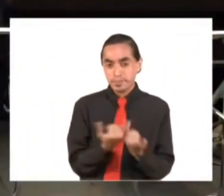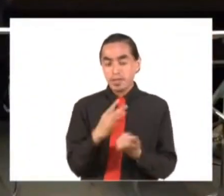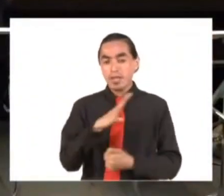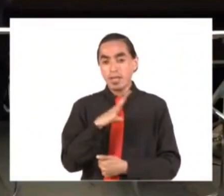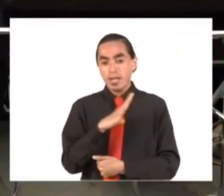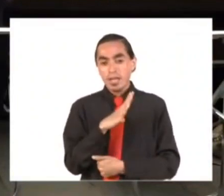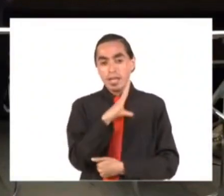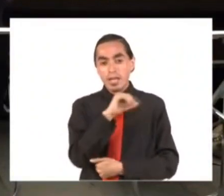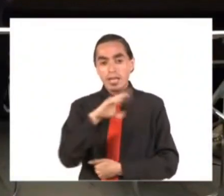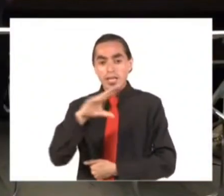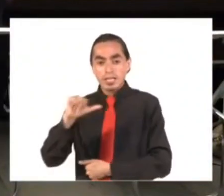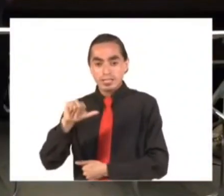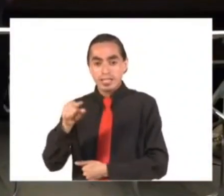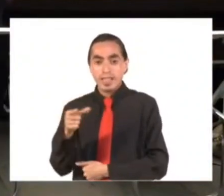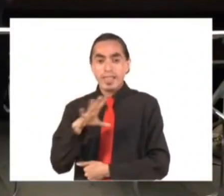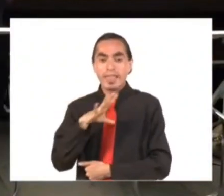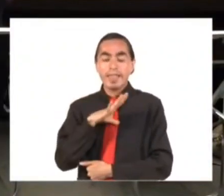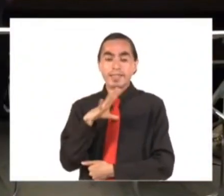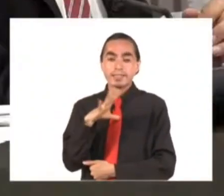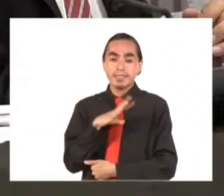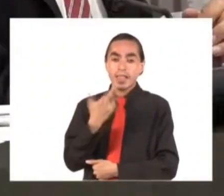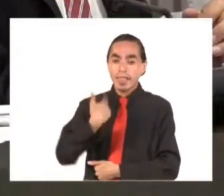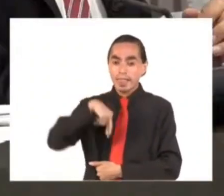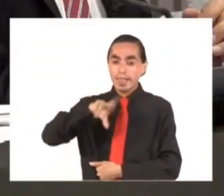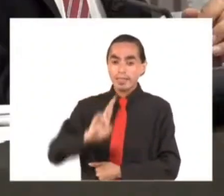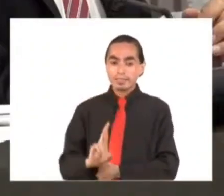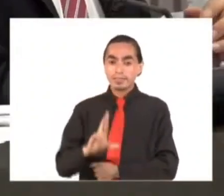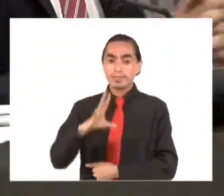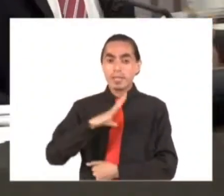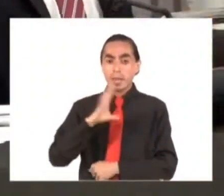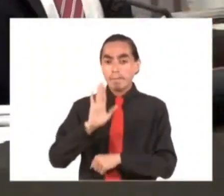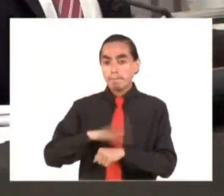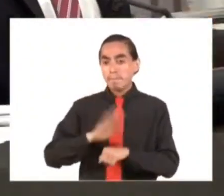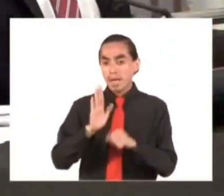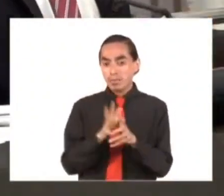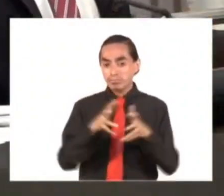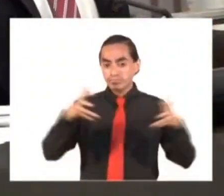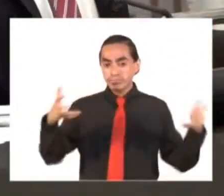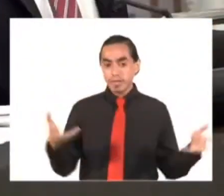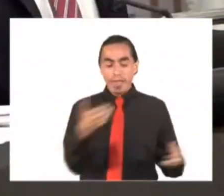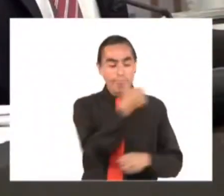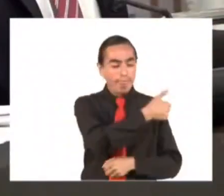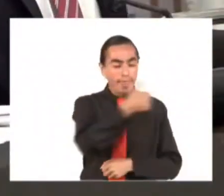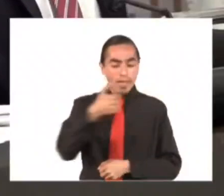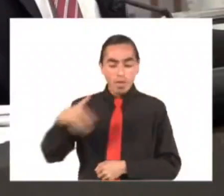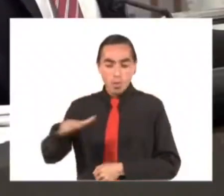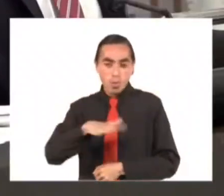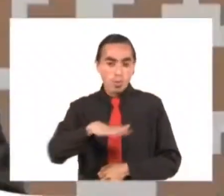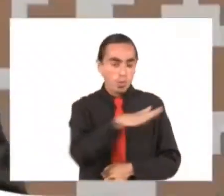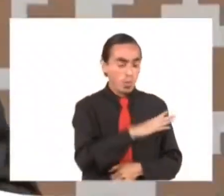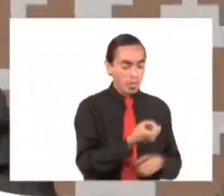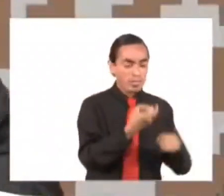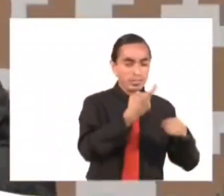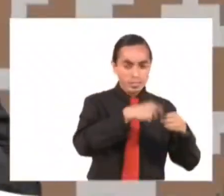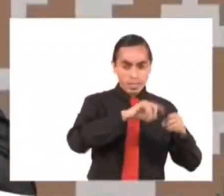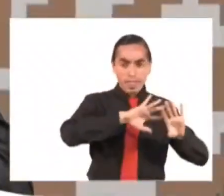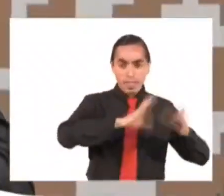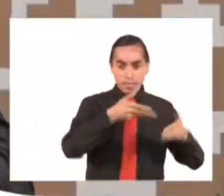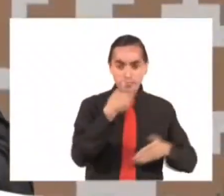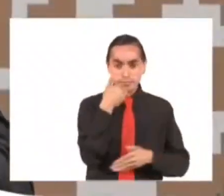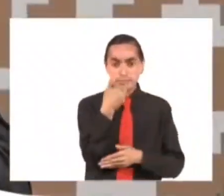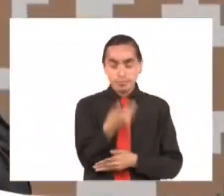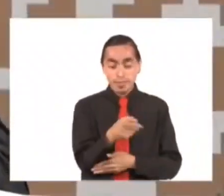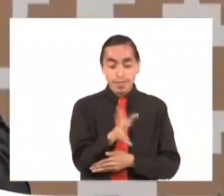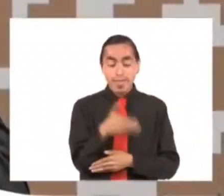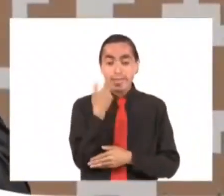vocación del CESA es la de dar la representación más amplia a cada uno de los sectores que lo integran, y su labor